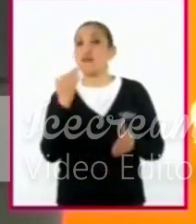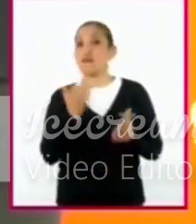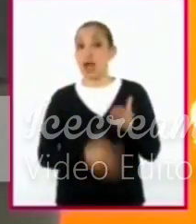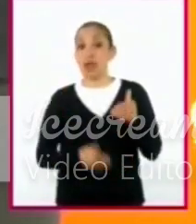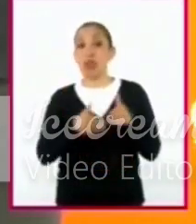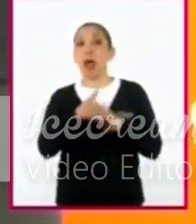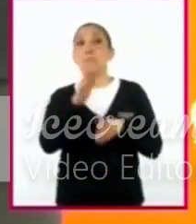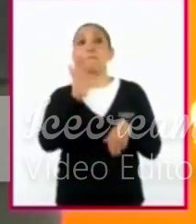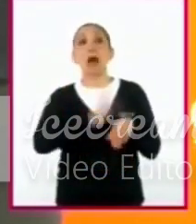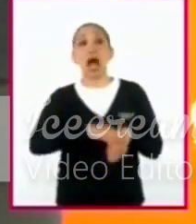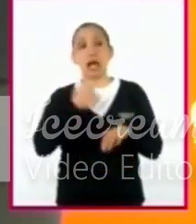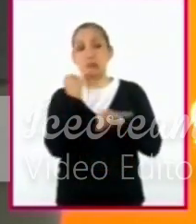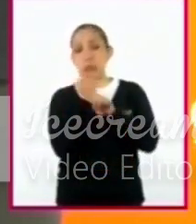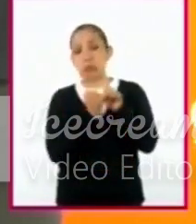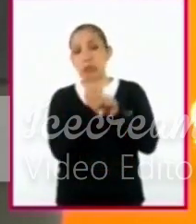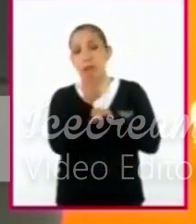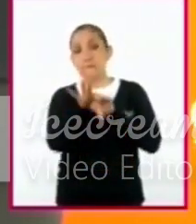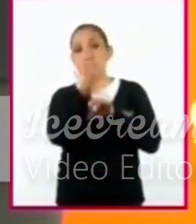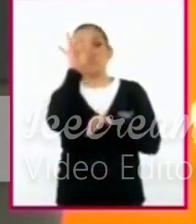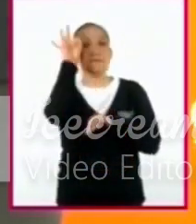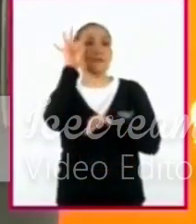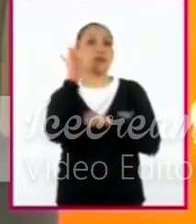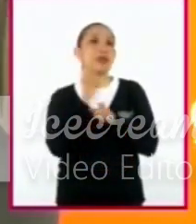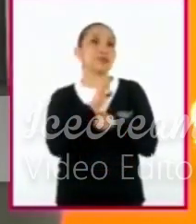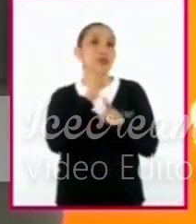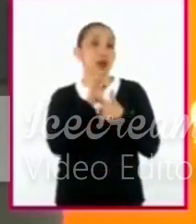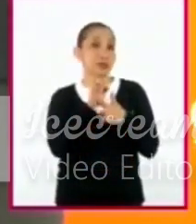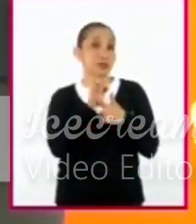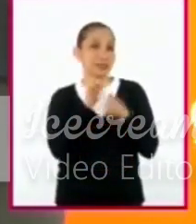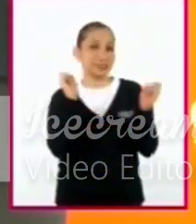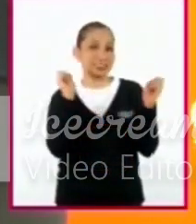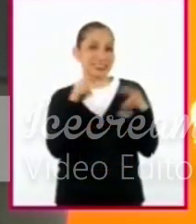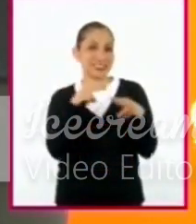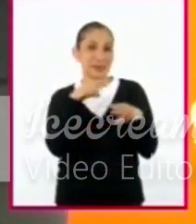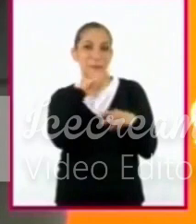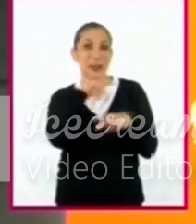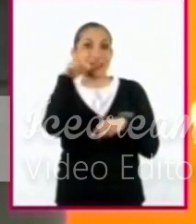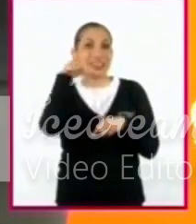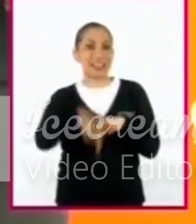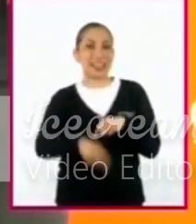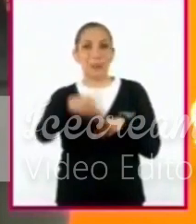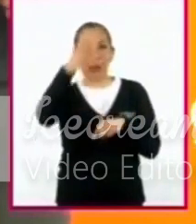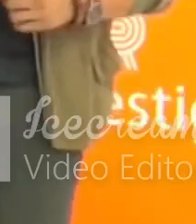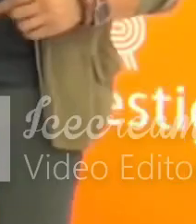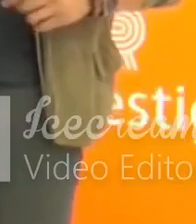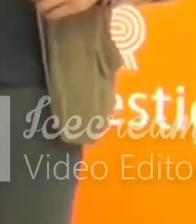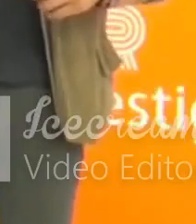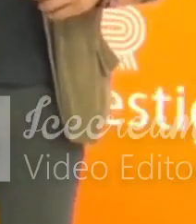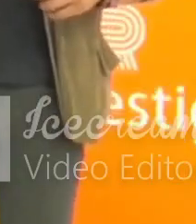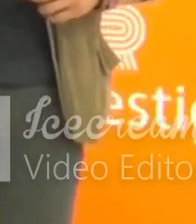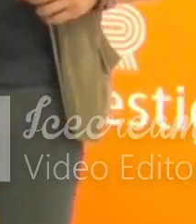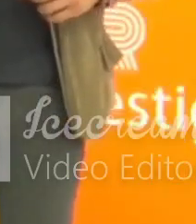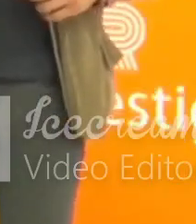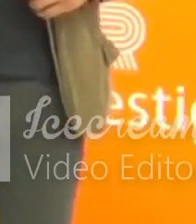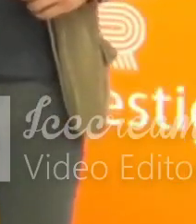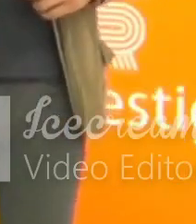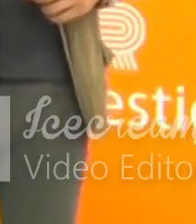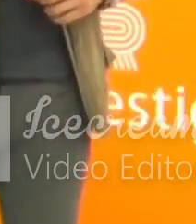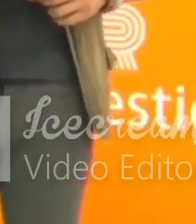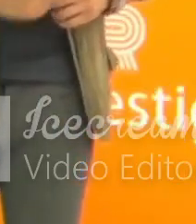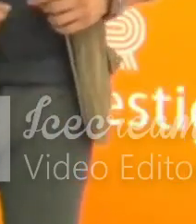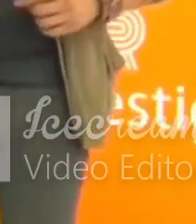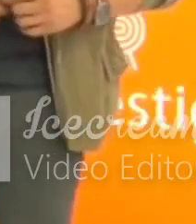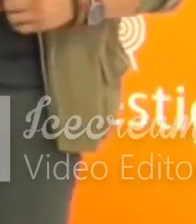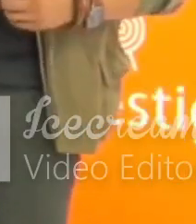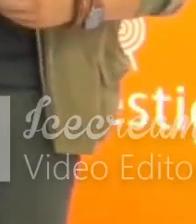nos queda mucho por explorar y descubrir. Así que nos vemos pronto aquí en Aprende en Casa 2. ¡Hasta la